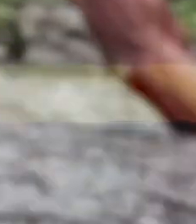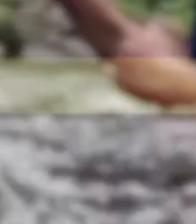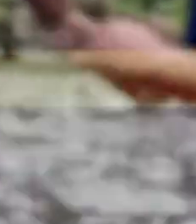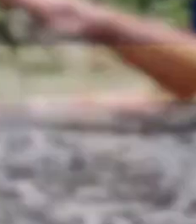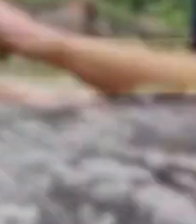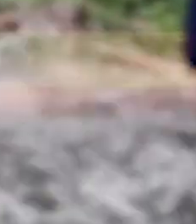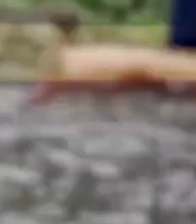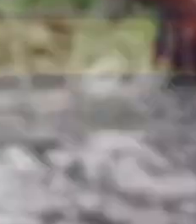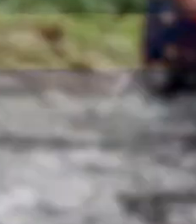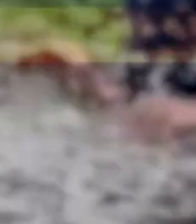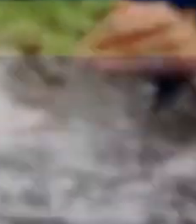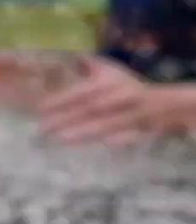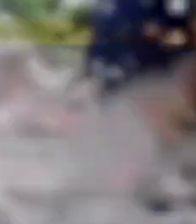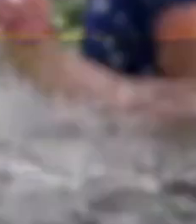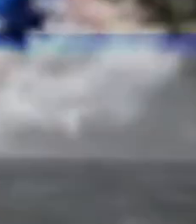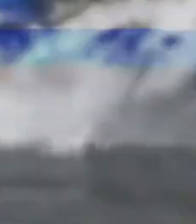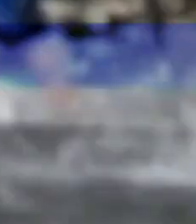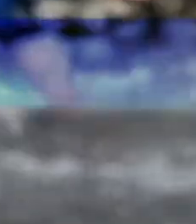ah